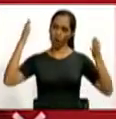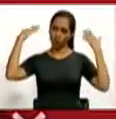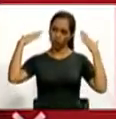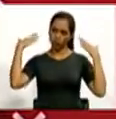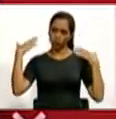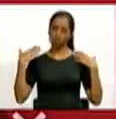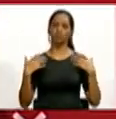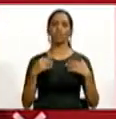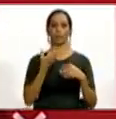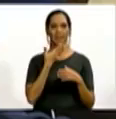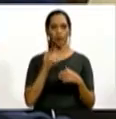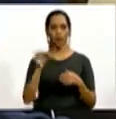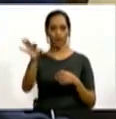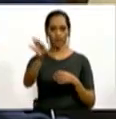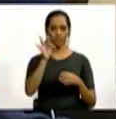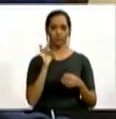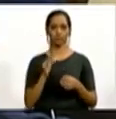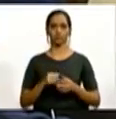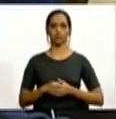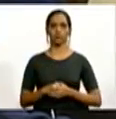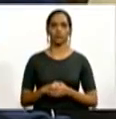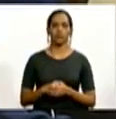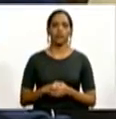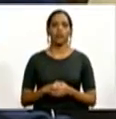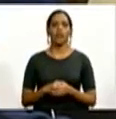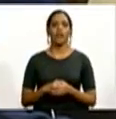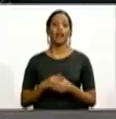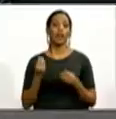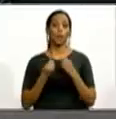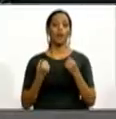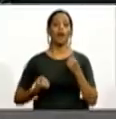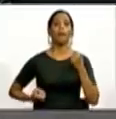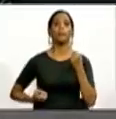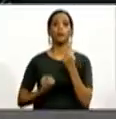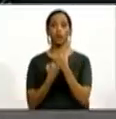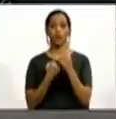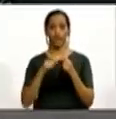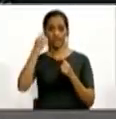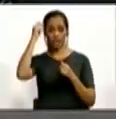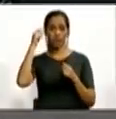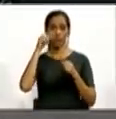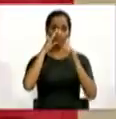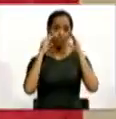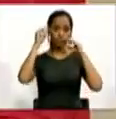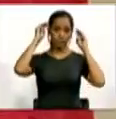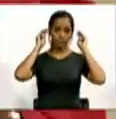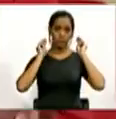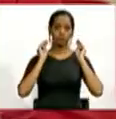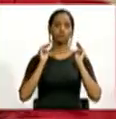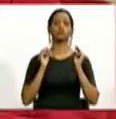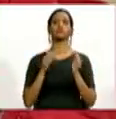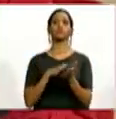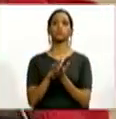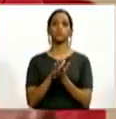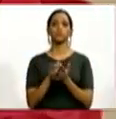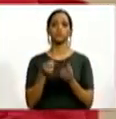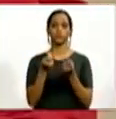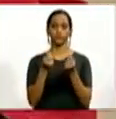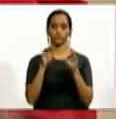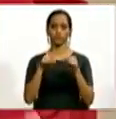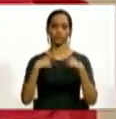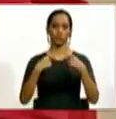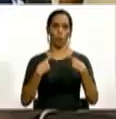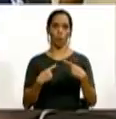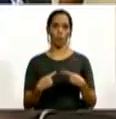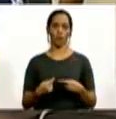poner este que es más... Sí, claro. Están como tratando de reimpulsar la teoría de María Corina Machado en torno a lo que era el capitalismo popular. Lo